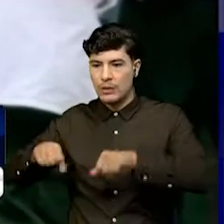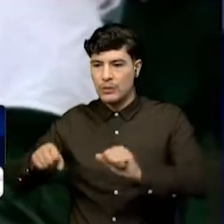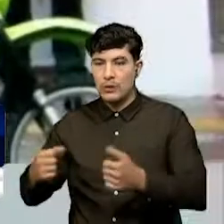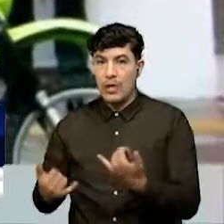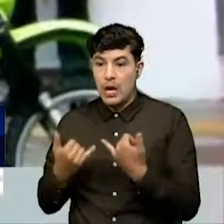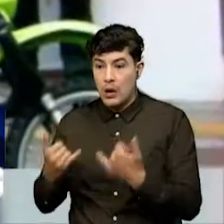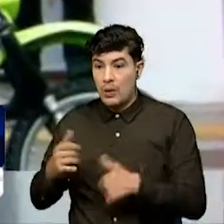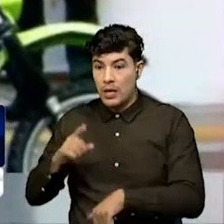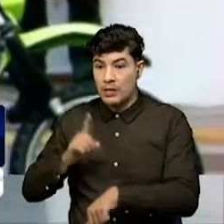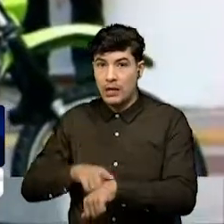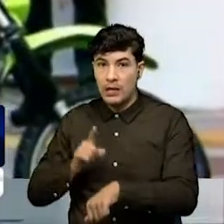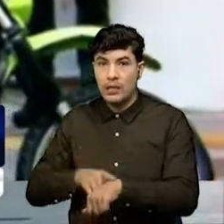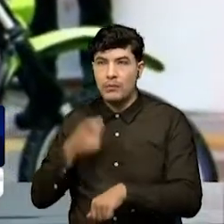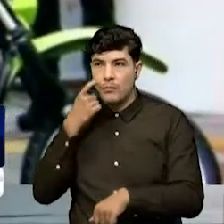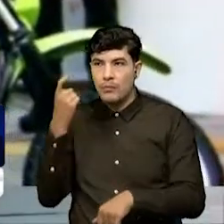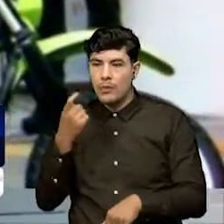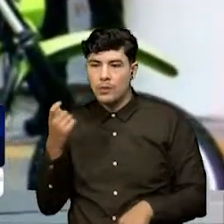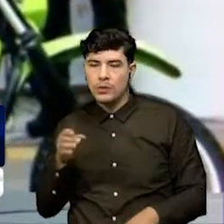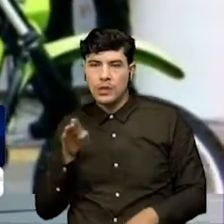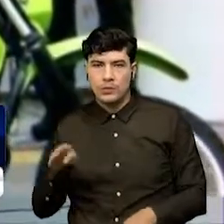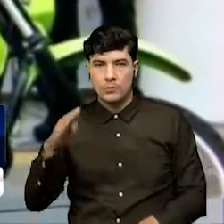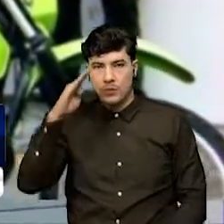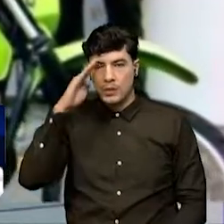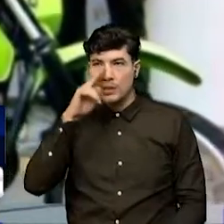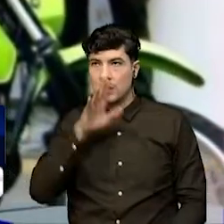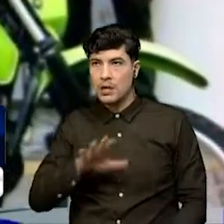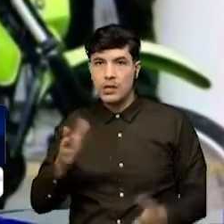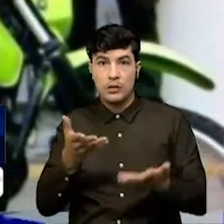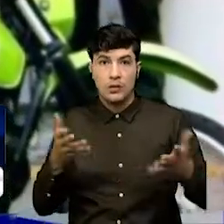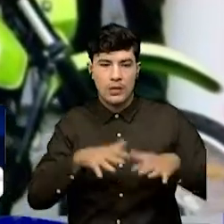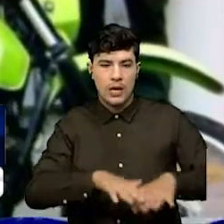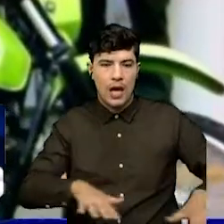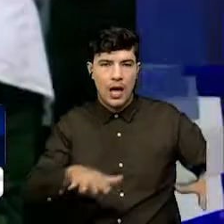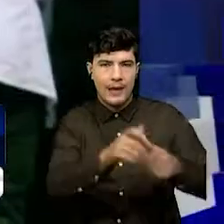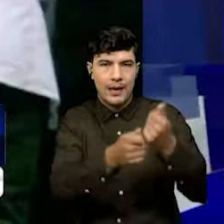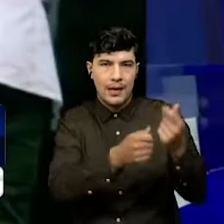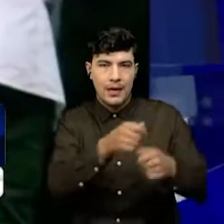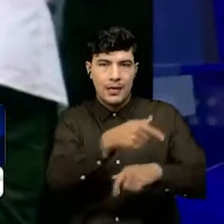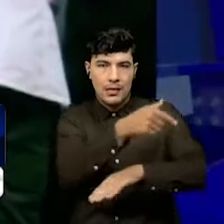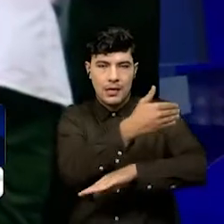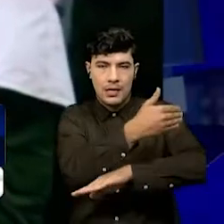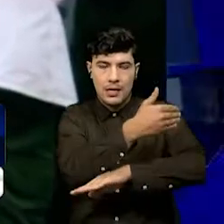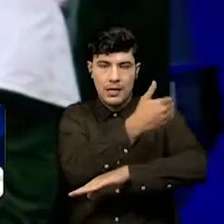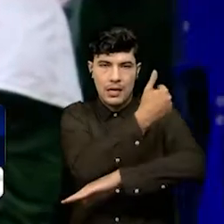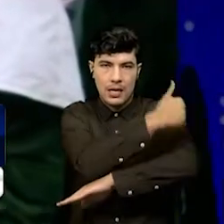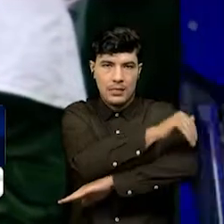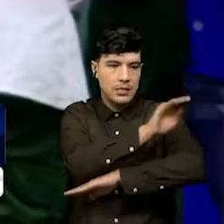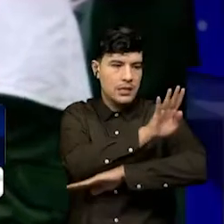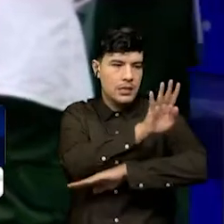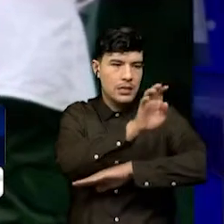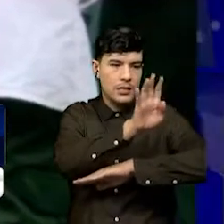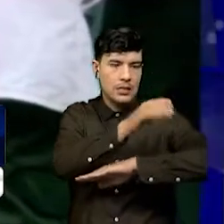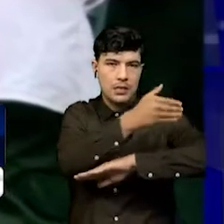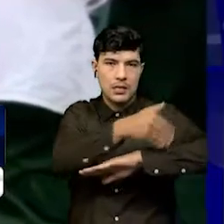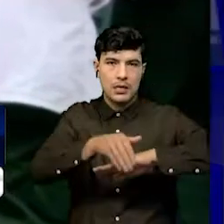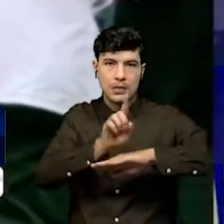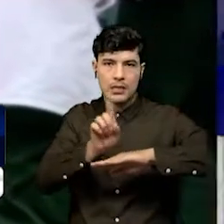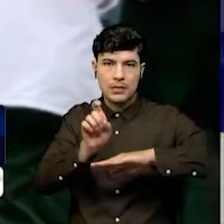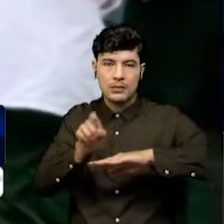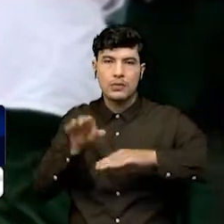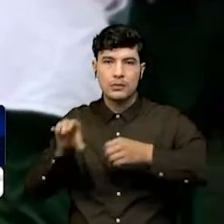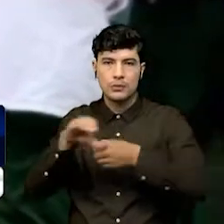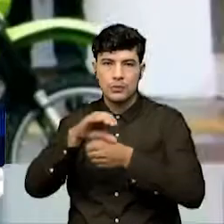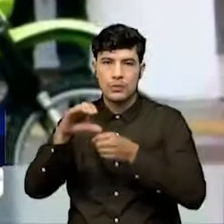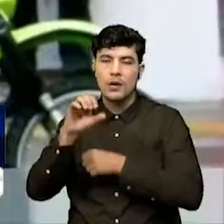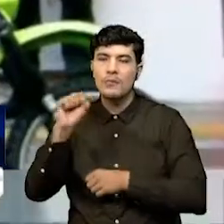hora es buscada por la policía. El robo ocurrió en un establecimiento comercial de la calle 49 con carrera 16 de Barranca Bermeja.